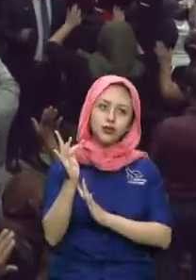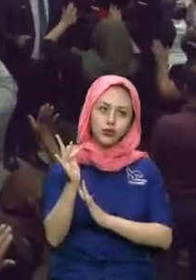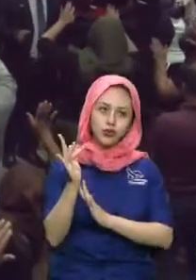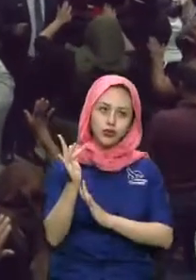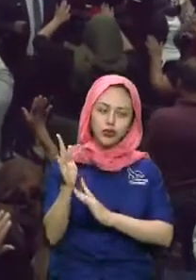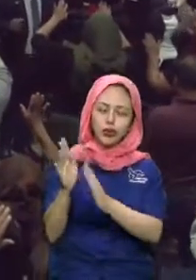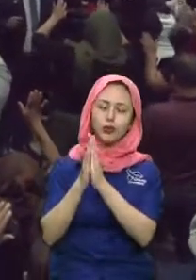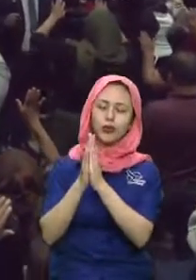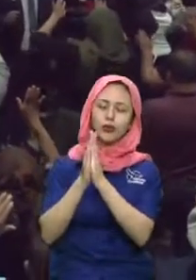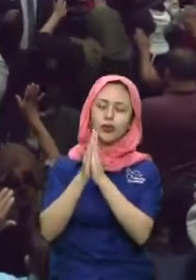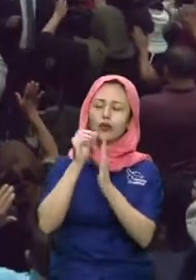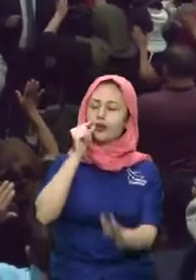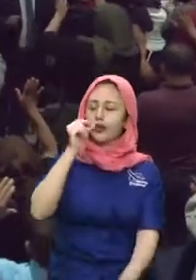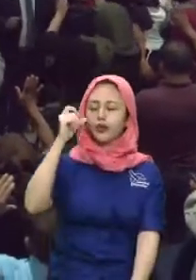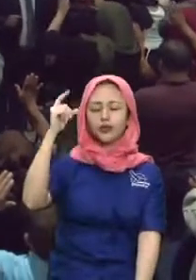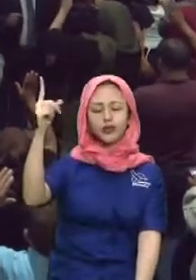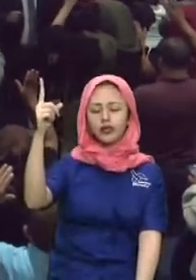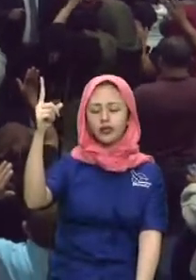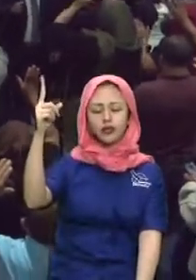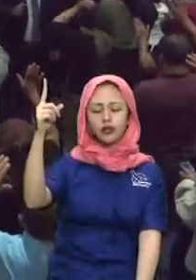Aleluya, eso es.